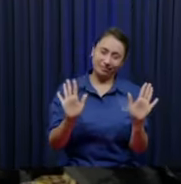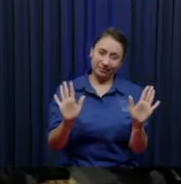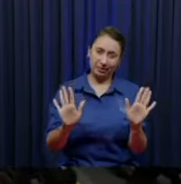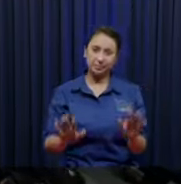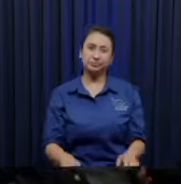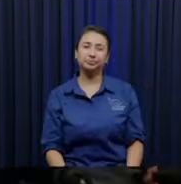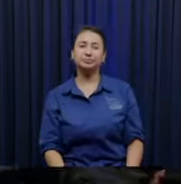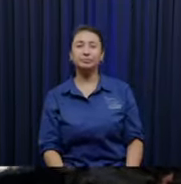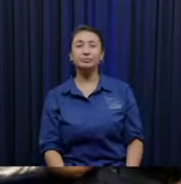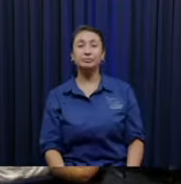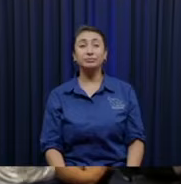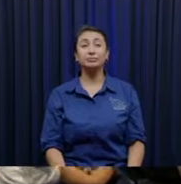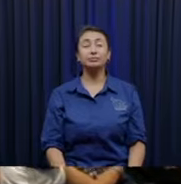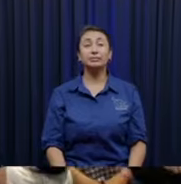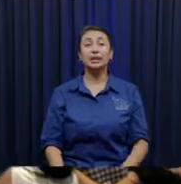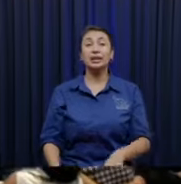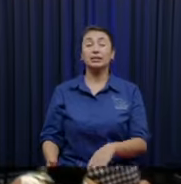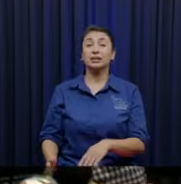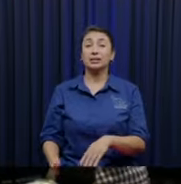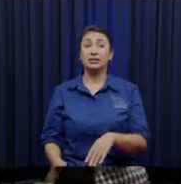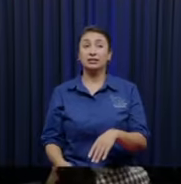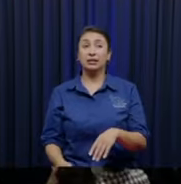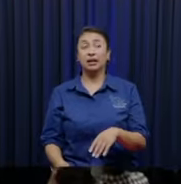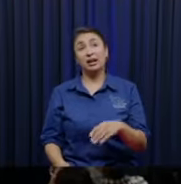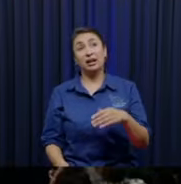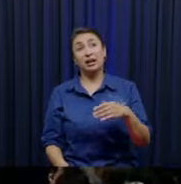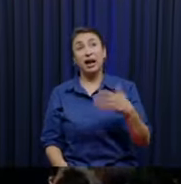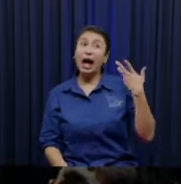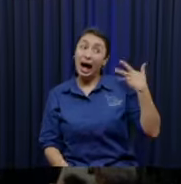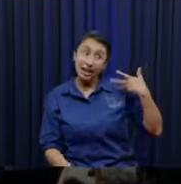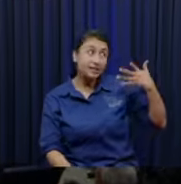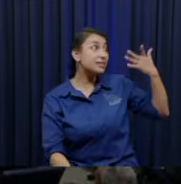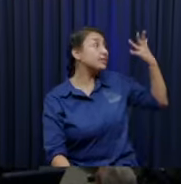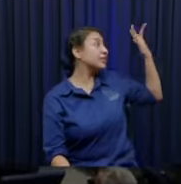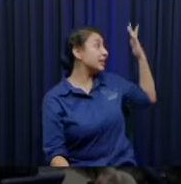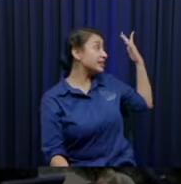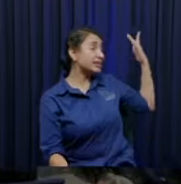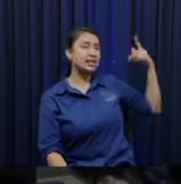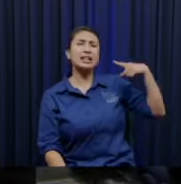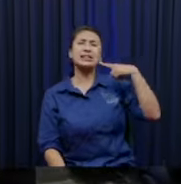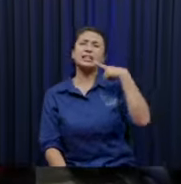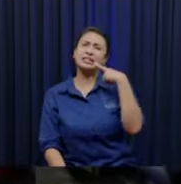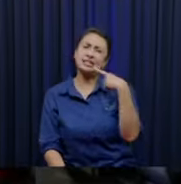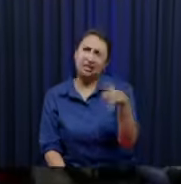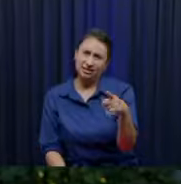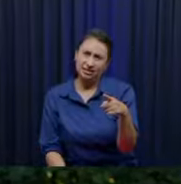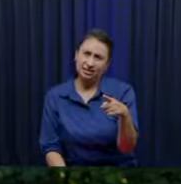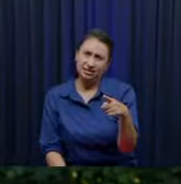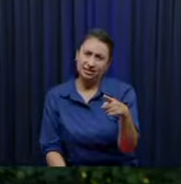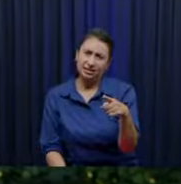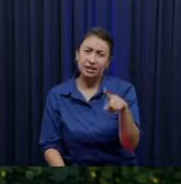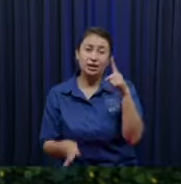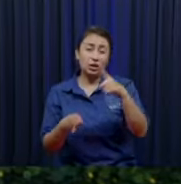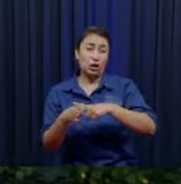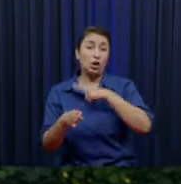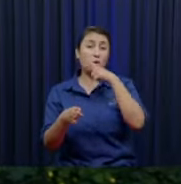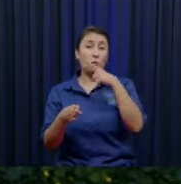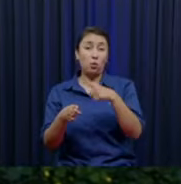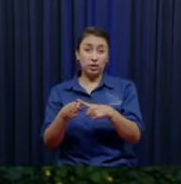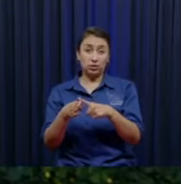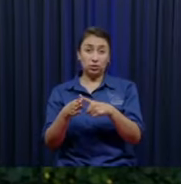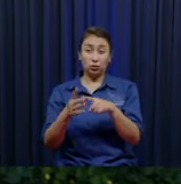Hasta hay un dicho por ahí en el mundo, ¿verdad?, que dice: hijo negado, pinto y